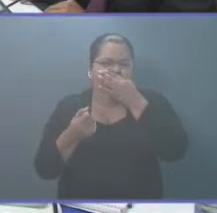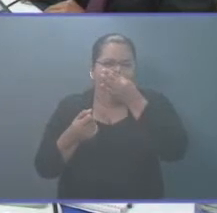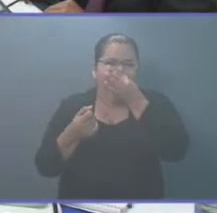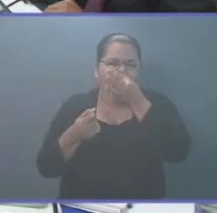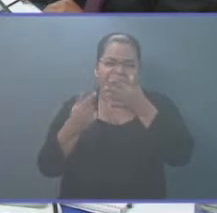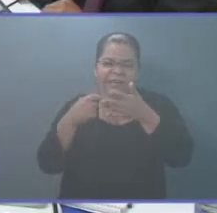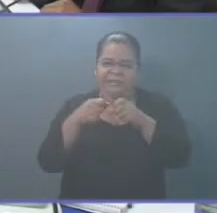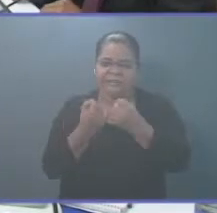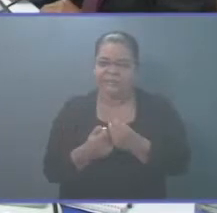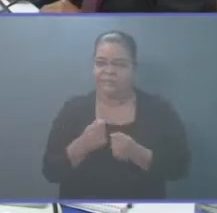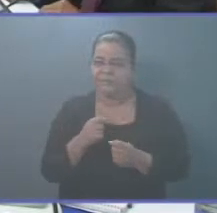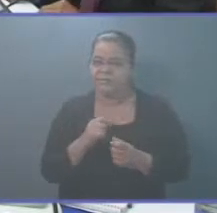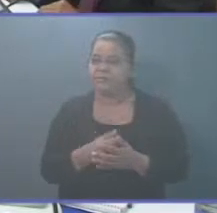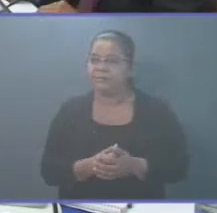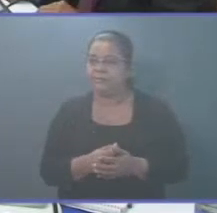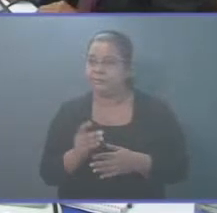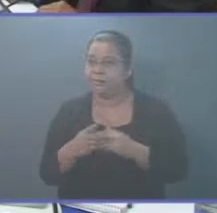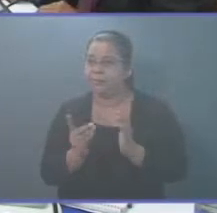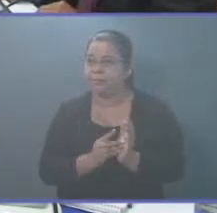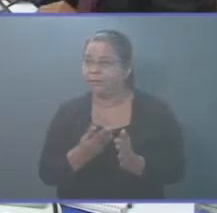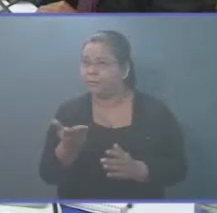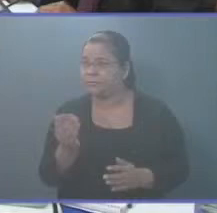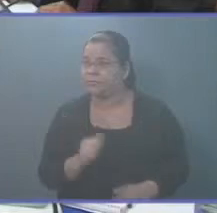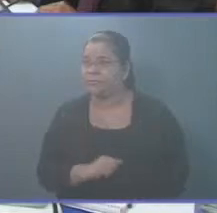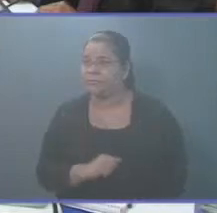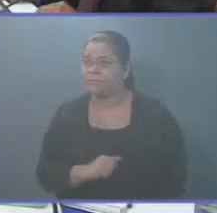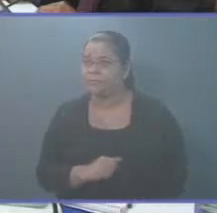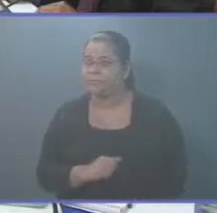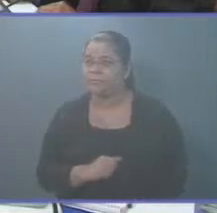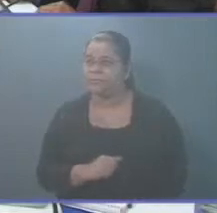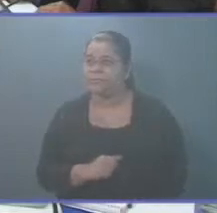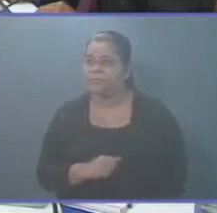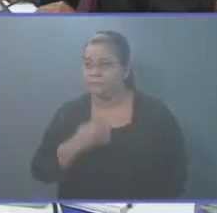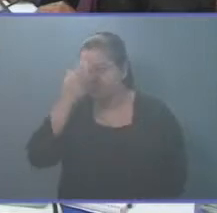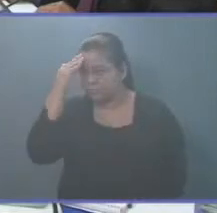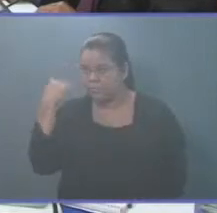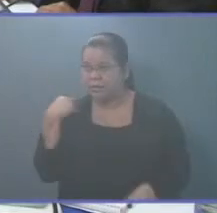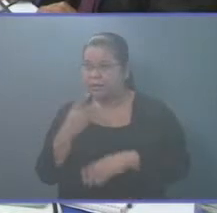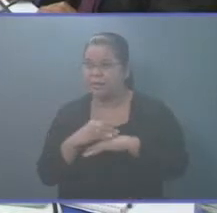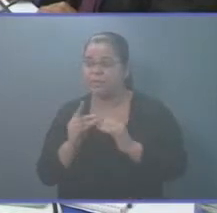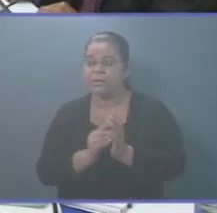de personas. Señores diputados, me falta decir y diputada.